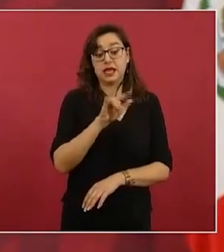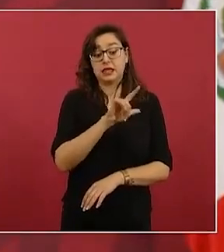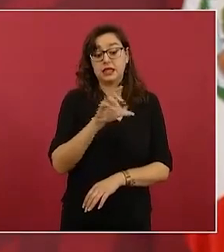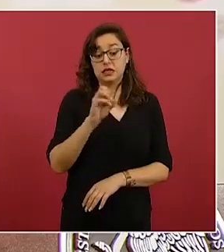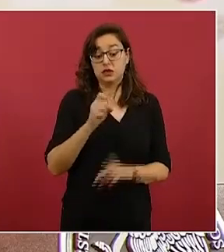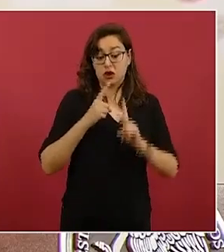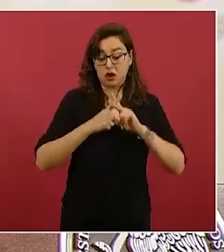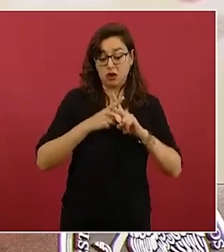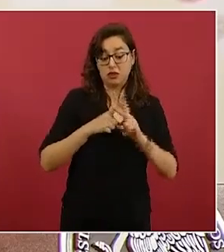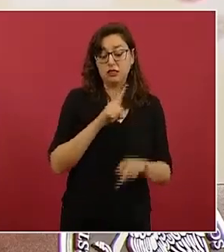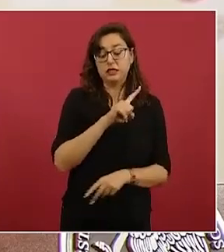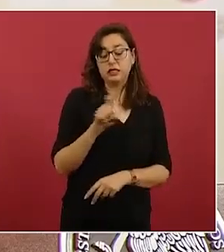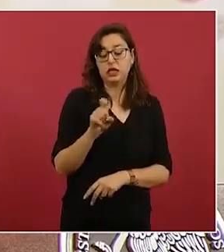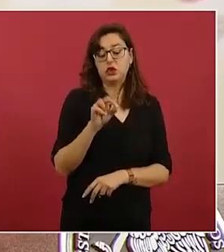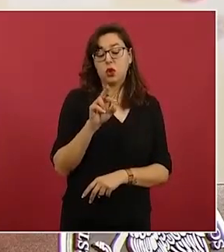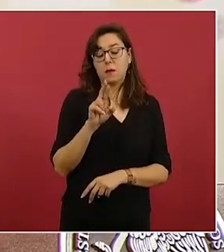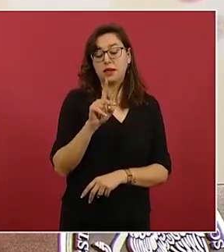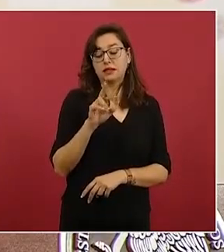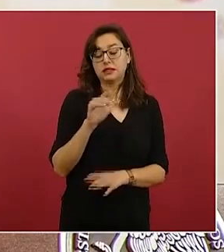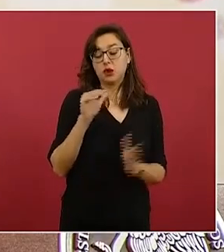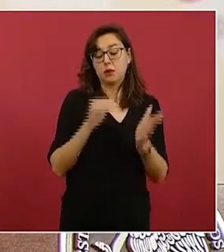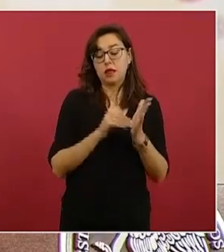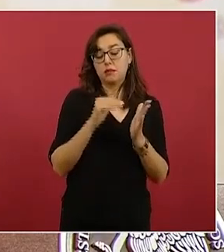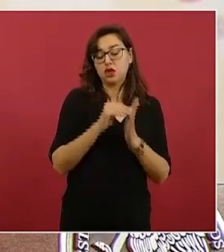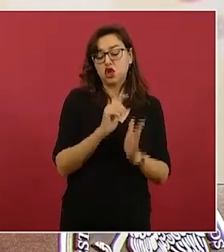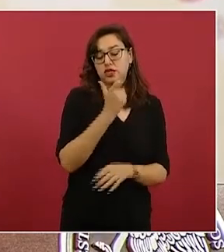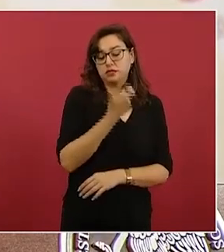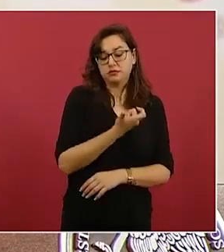en 125 mil millones de pesos.